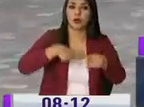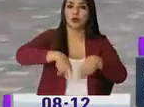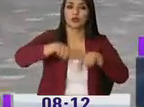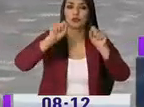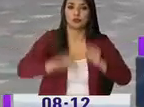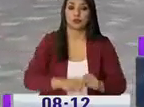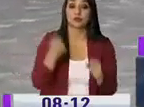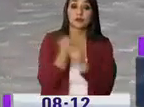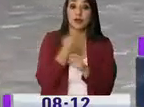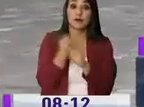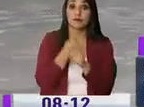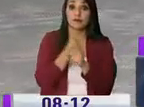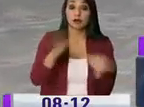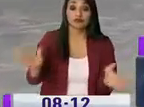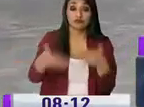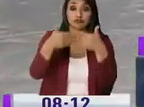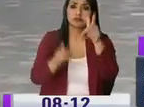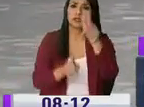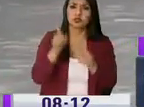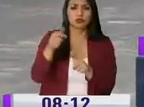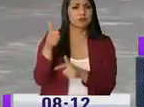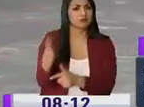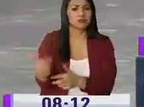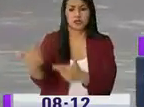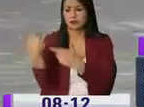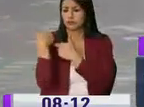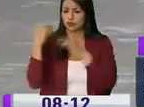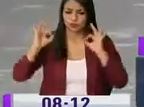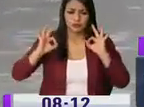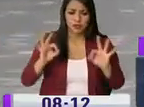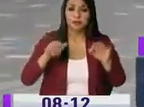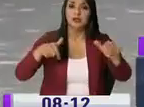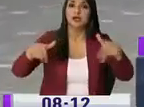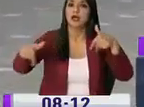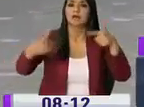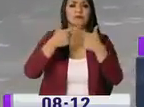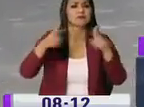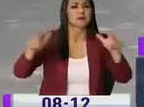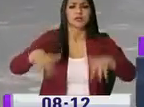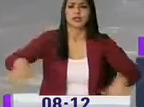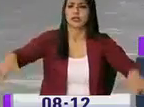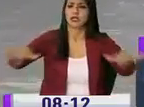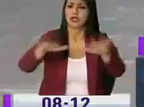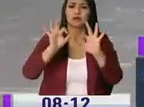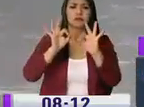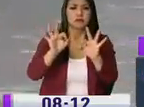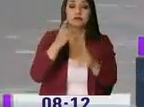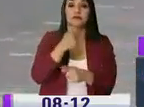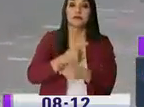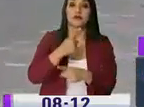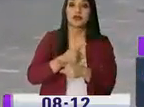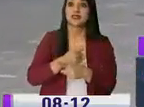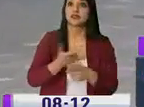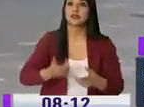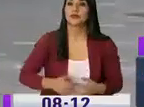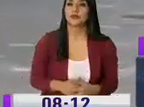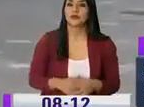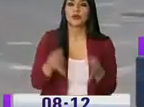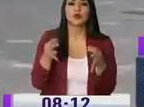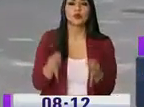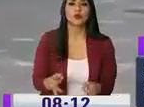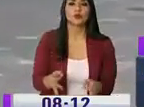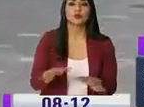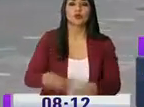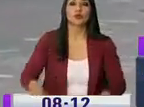duraron los trabajos la gente se apropió de este espacio público, la gente caminaba con libertad. Se generó por eso la plataforma única